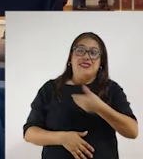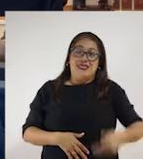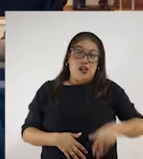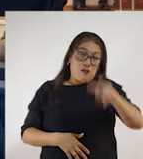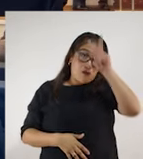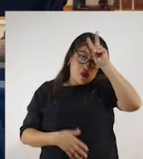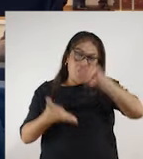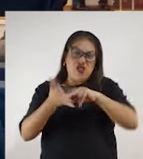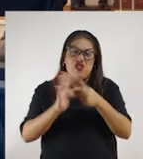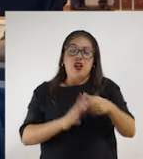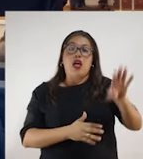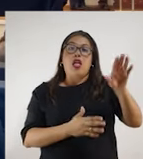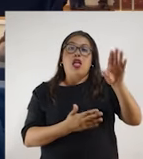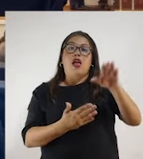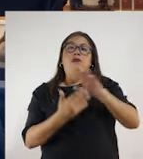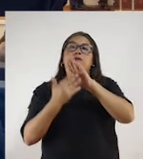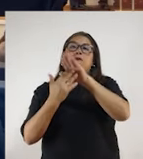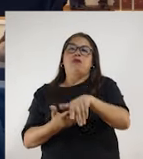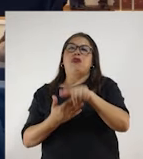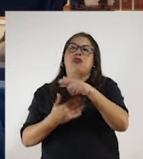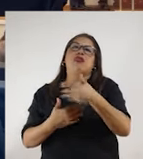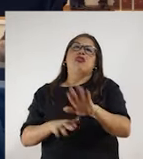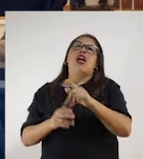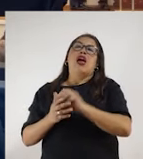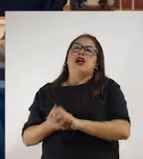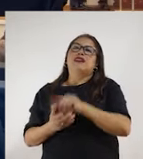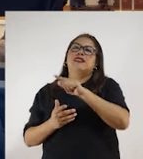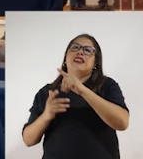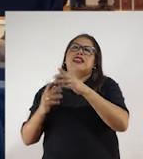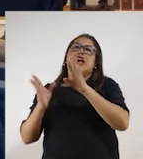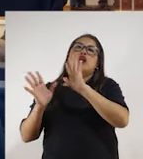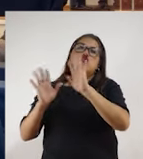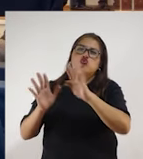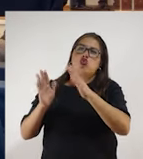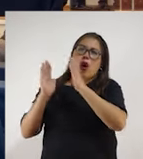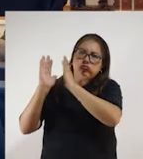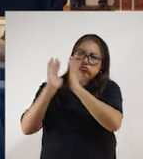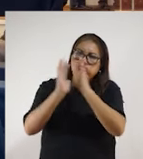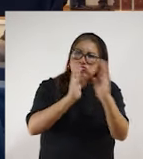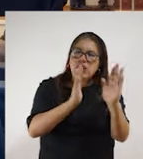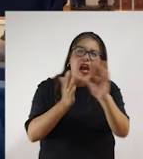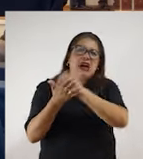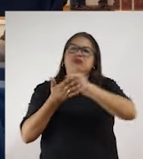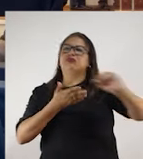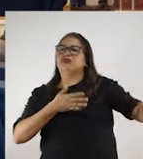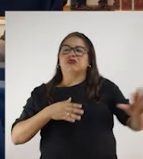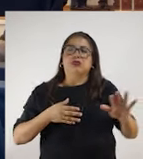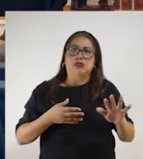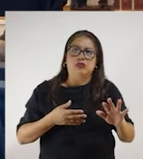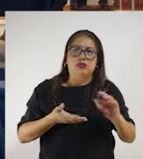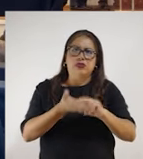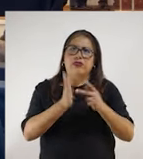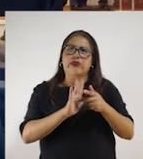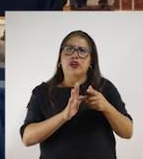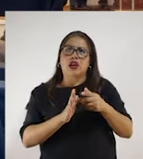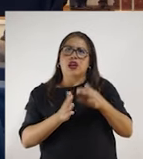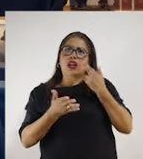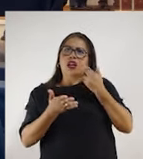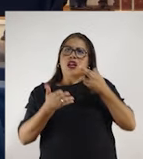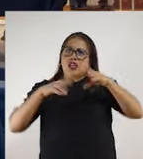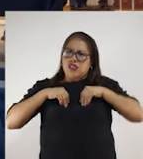al decir que se les ha discriminado estructuralmente, reconocía que sistemáticamente,